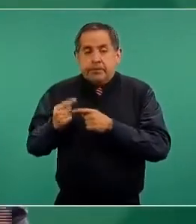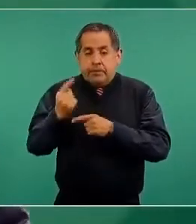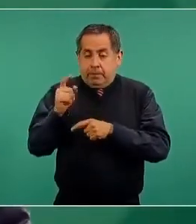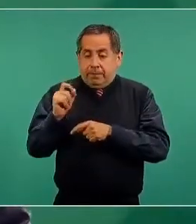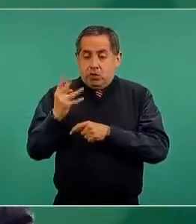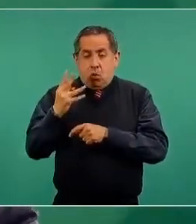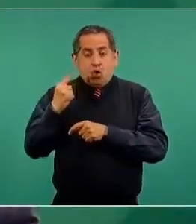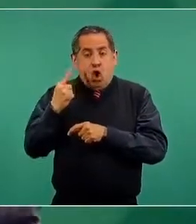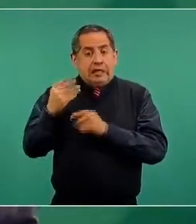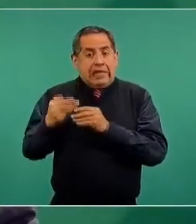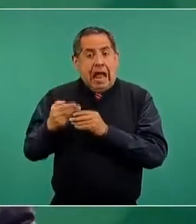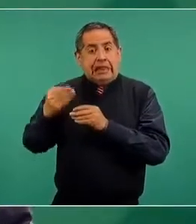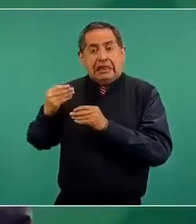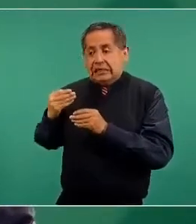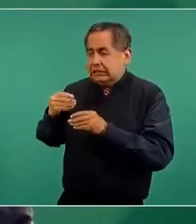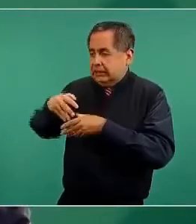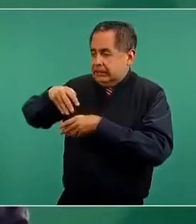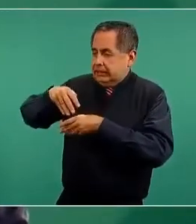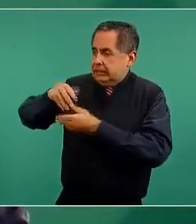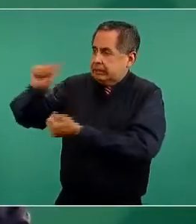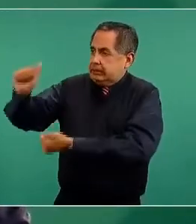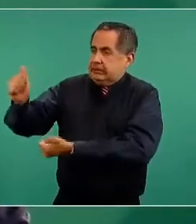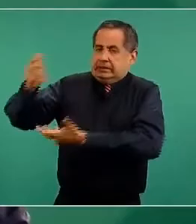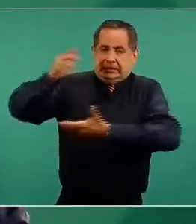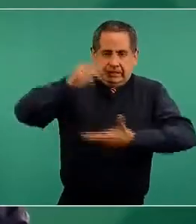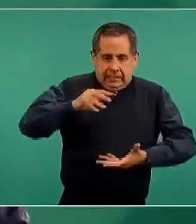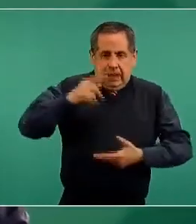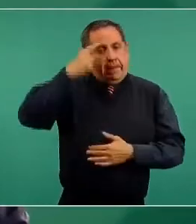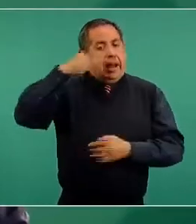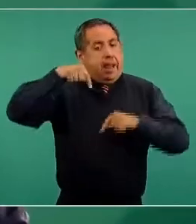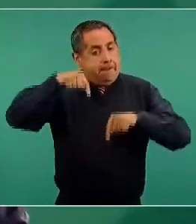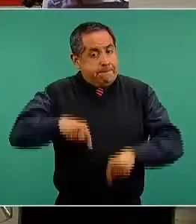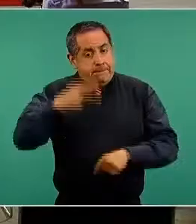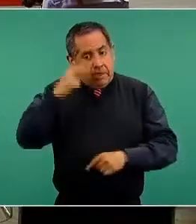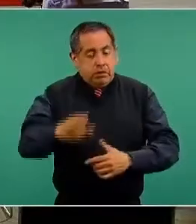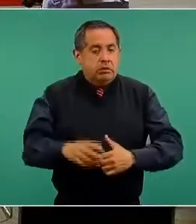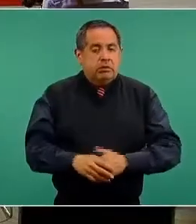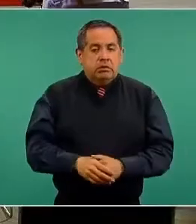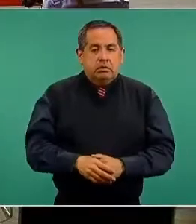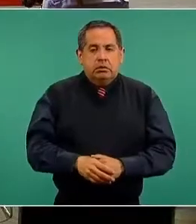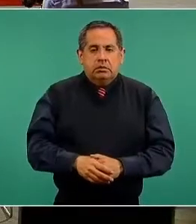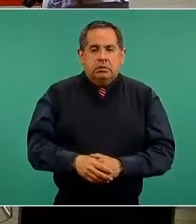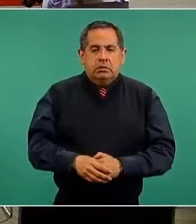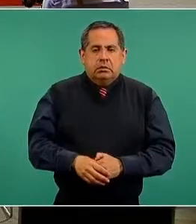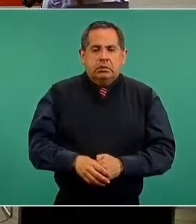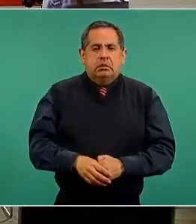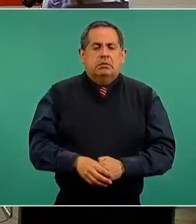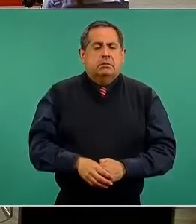había terminado este embarque que va a llegar mañana a México.